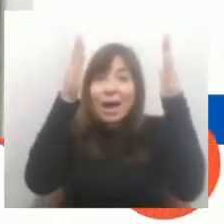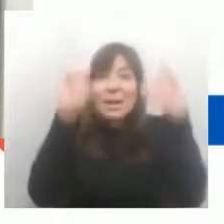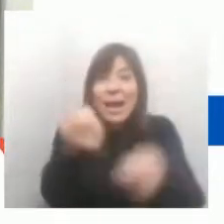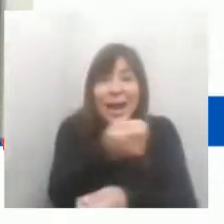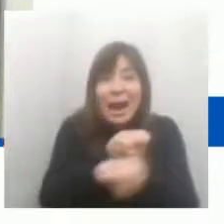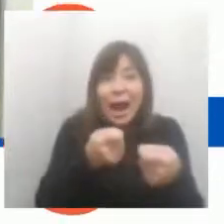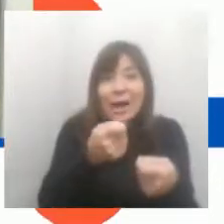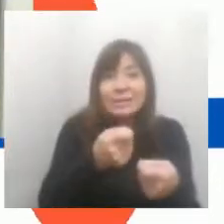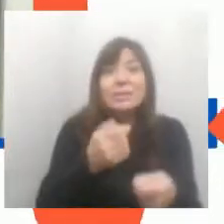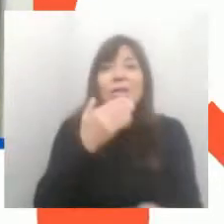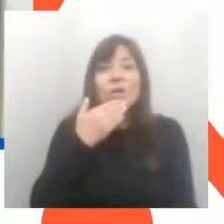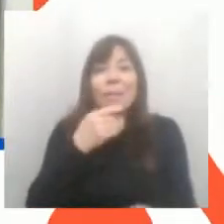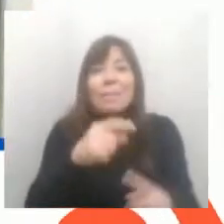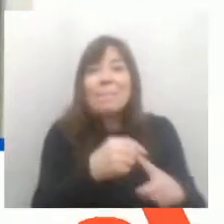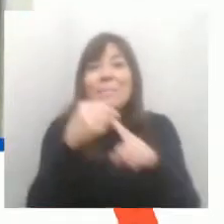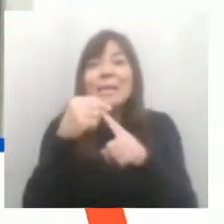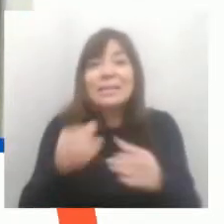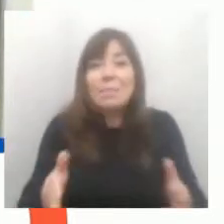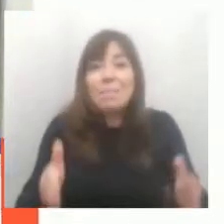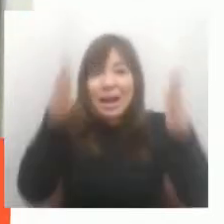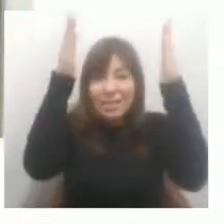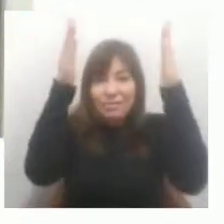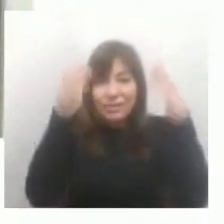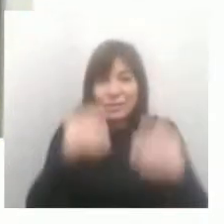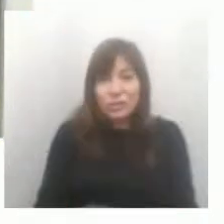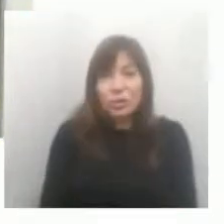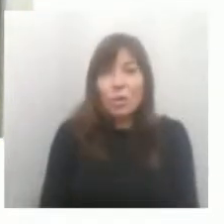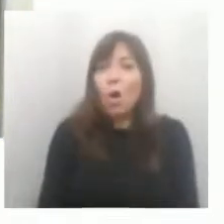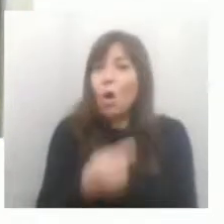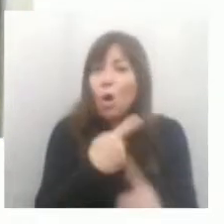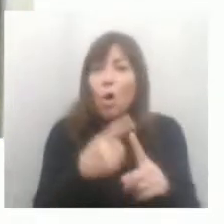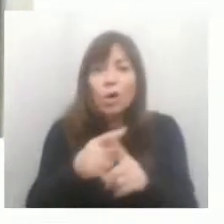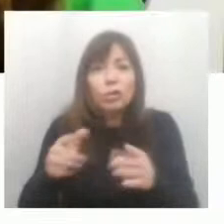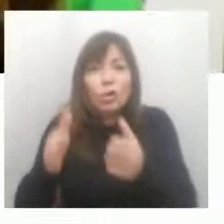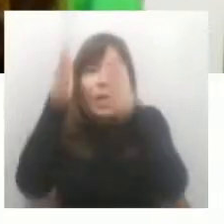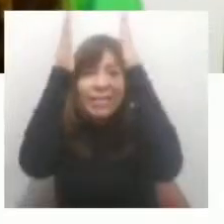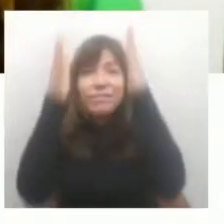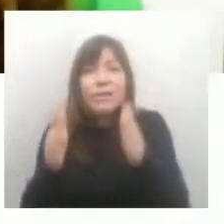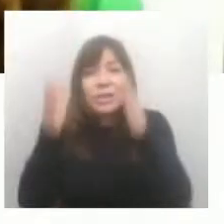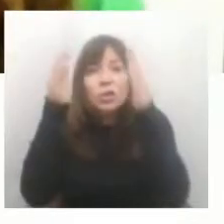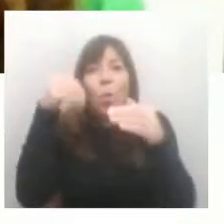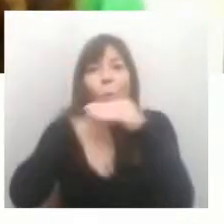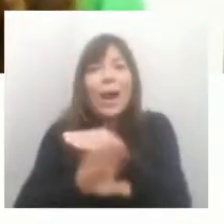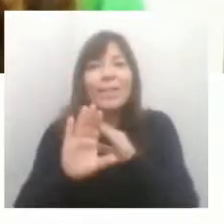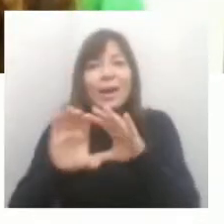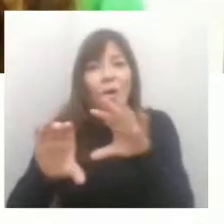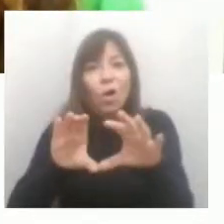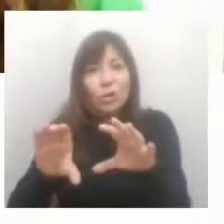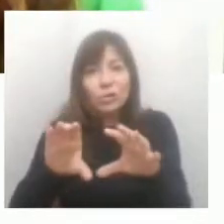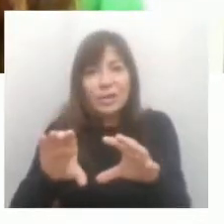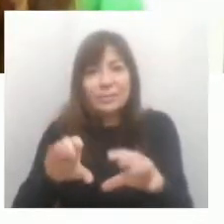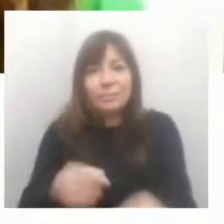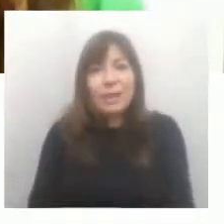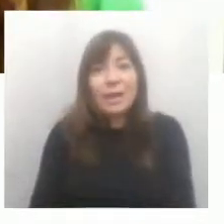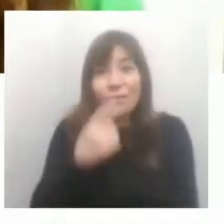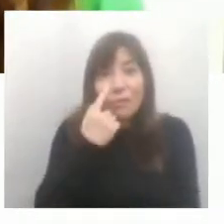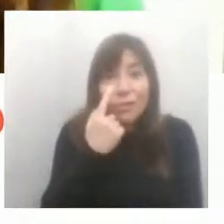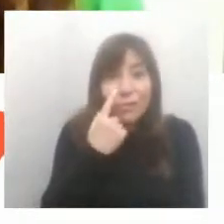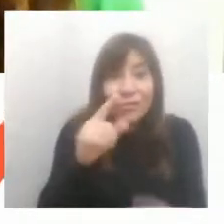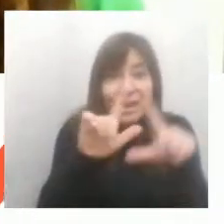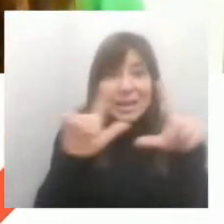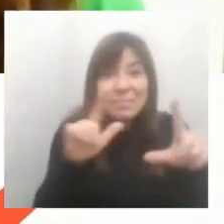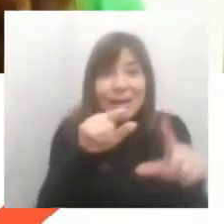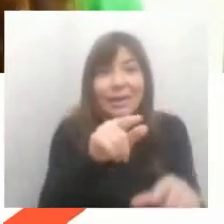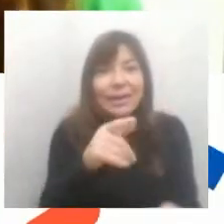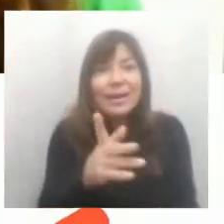las boleterías. Sí, Los Pame. arquitectos, ¿sí? Sí, lo importante de esto, quizás los podríamos ver incluso en imágenes. Me parece que tenemos